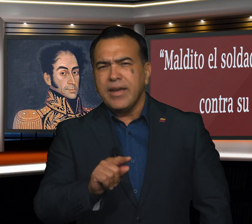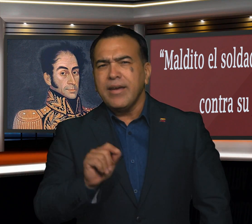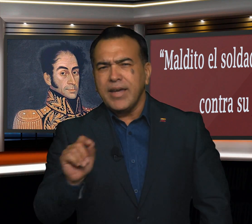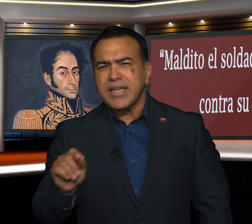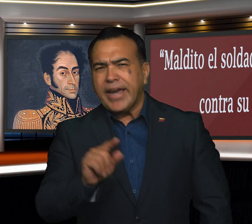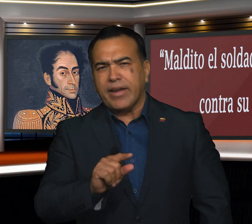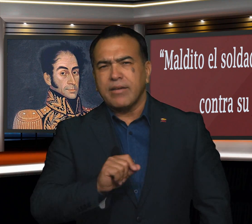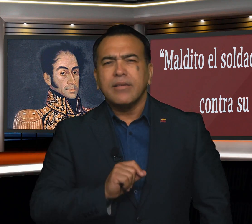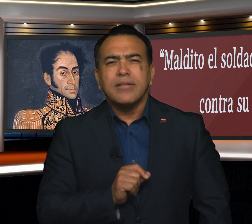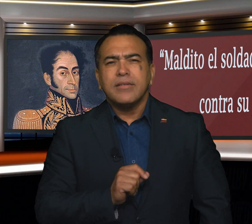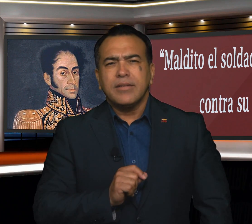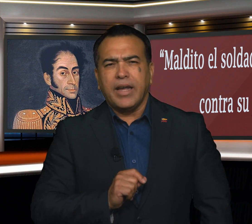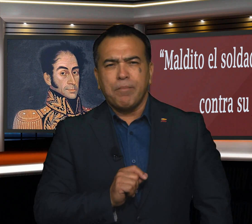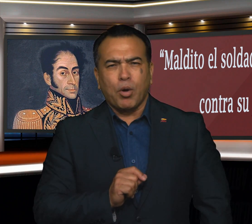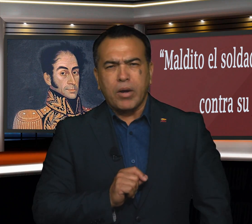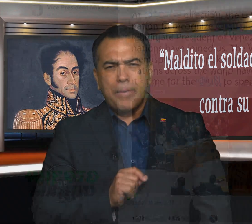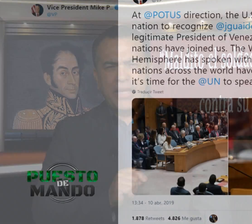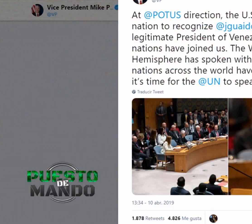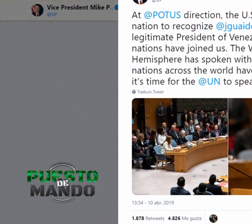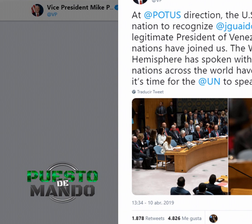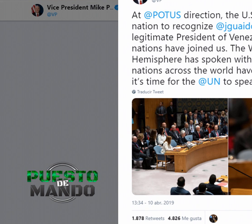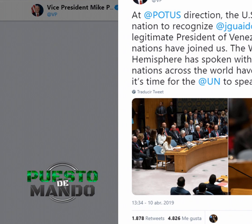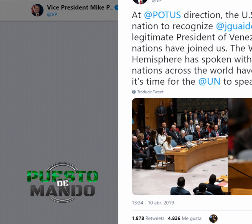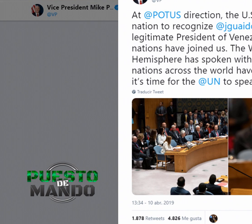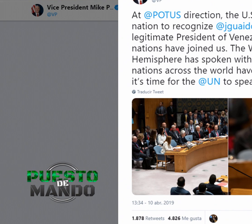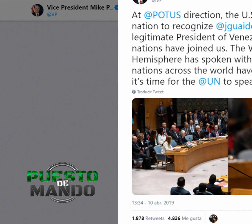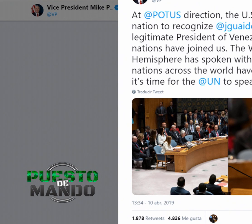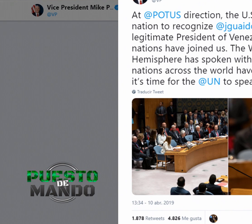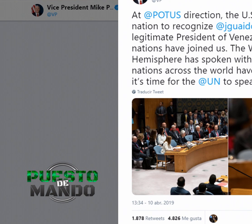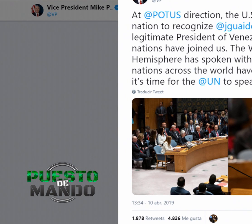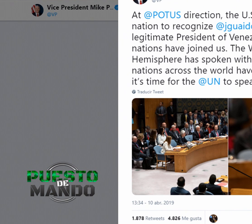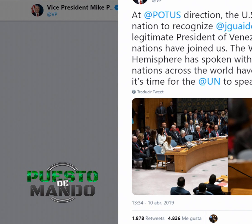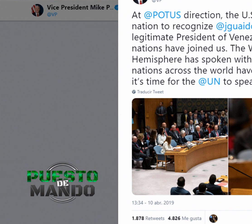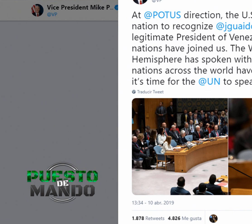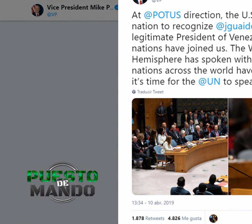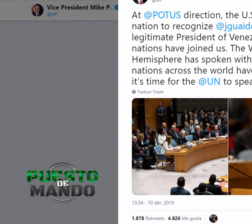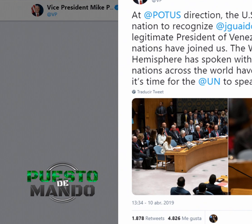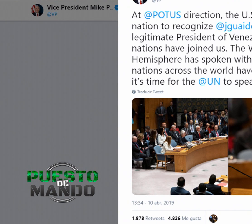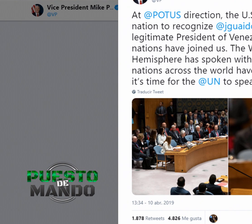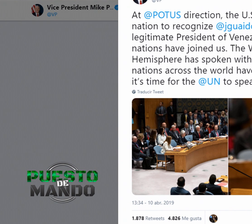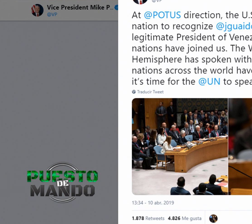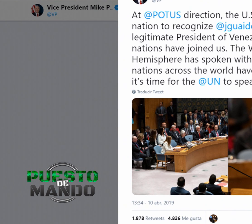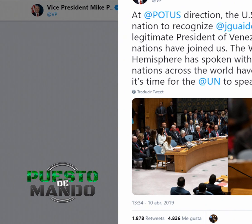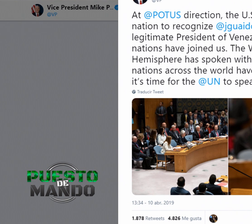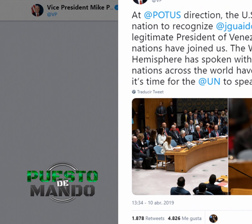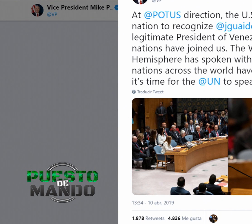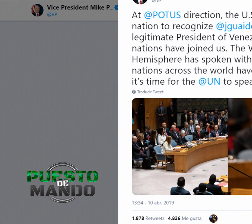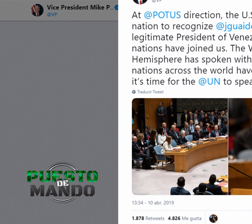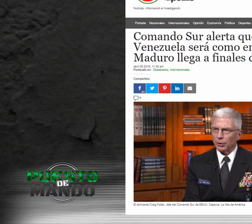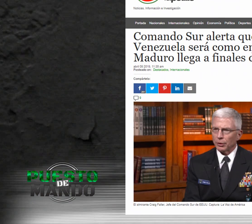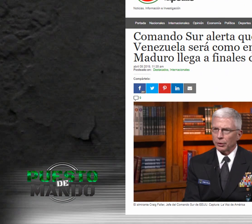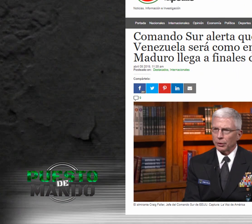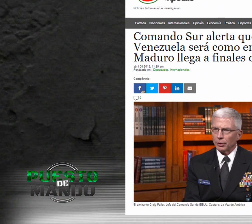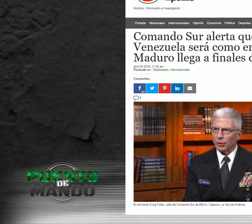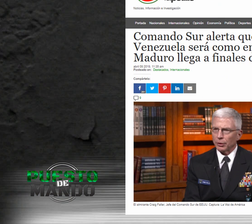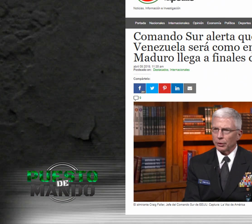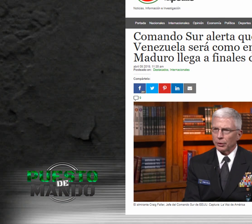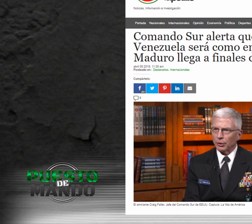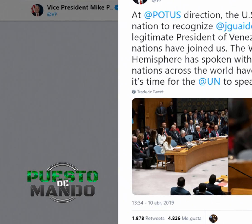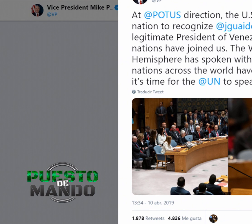este sketch del programa de ayer del Mazolandro. El presidente Pence le dijo que